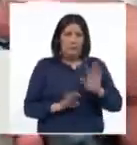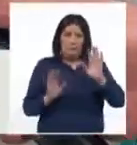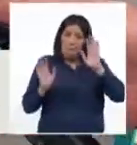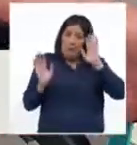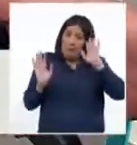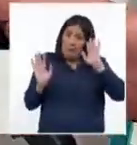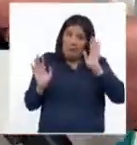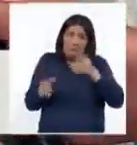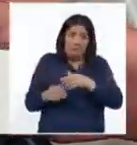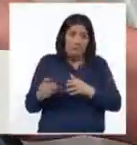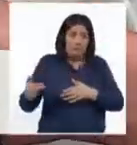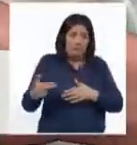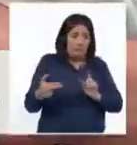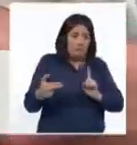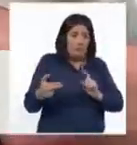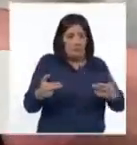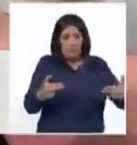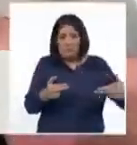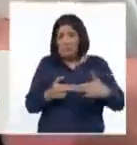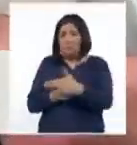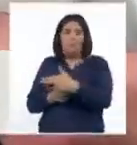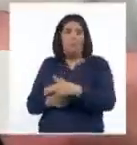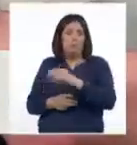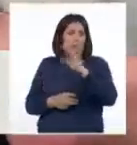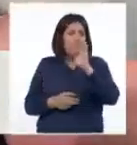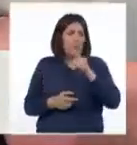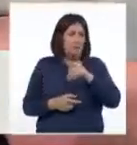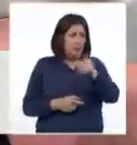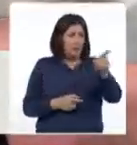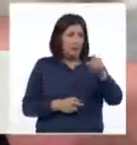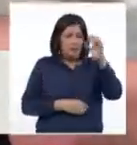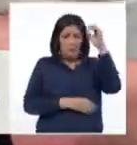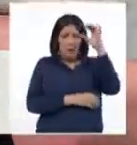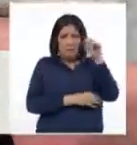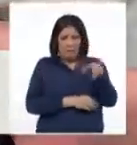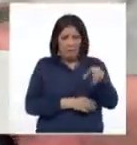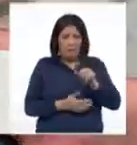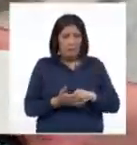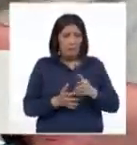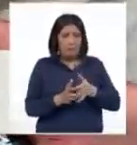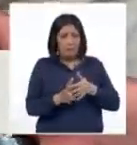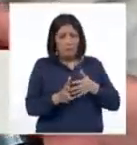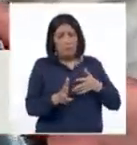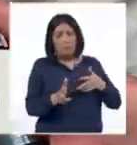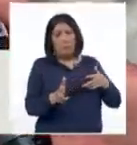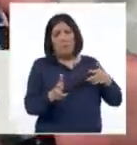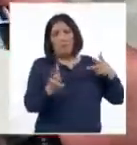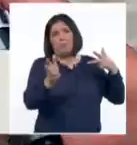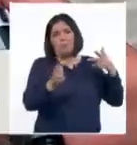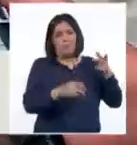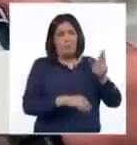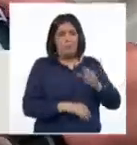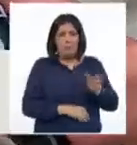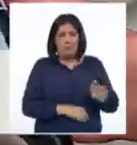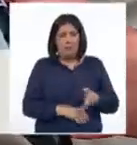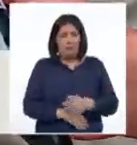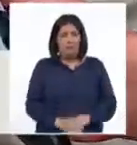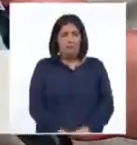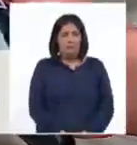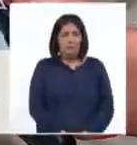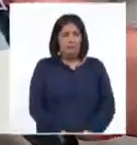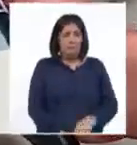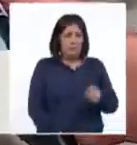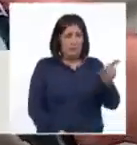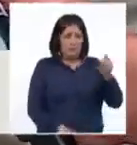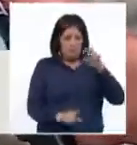contra el tráfico, con la Brasil, y se han retenido en el semáforo. Y la cola estaba hasta acá de los carros, hasta abajo estaban.